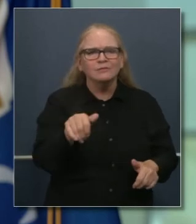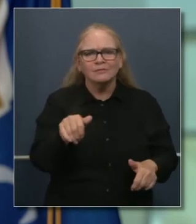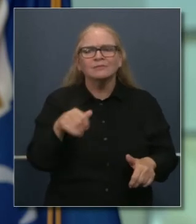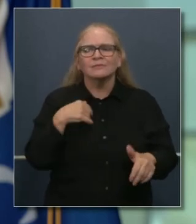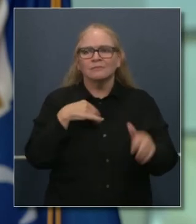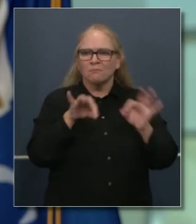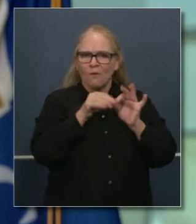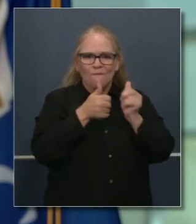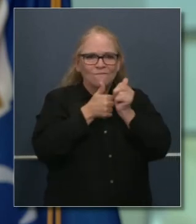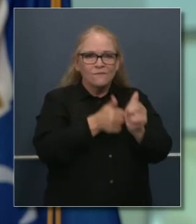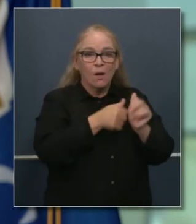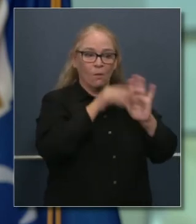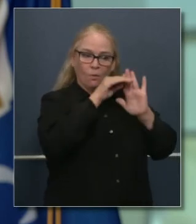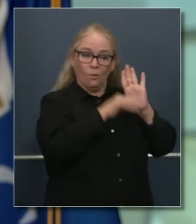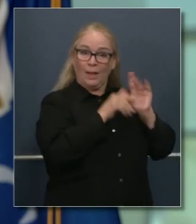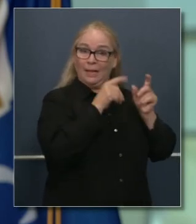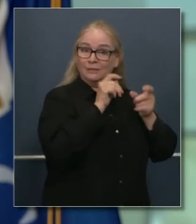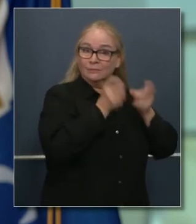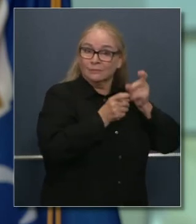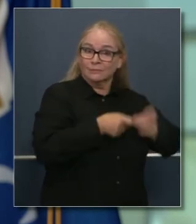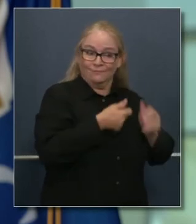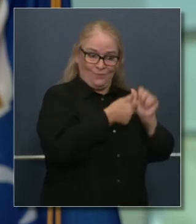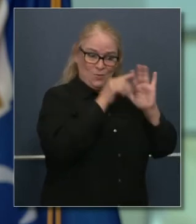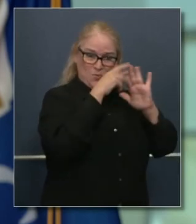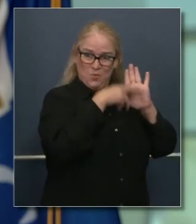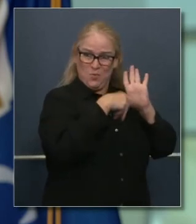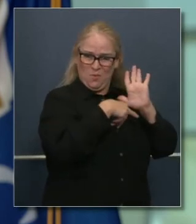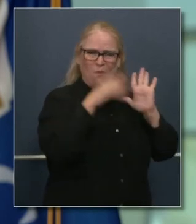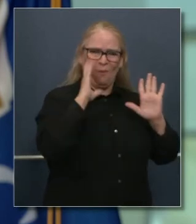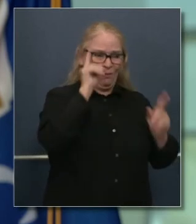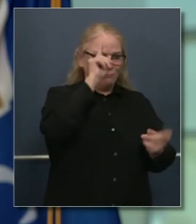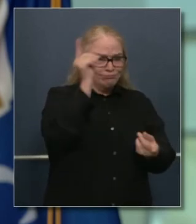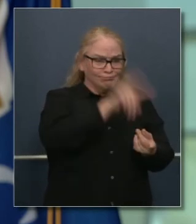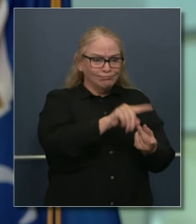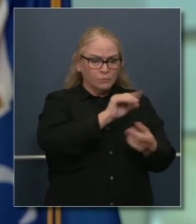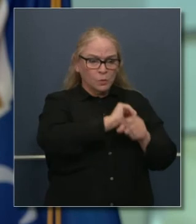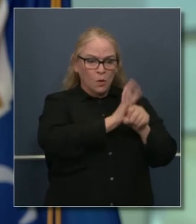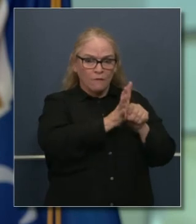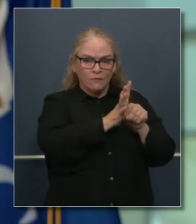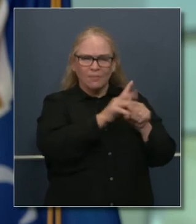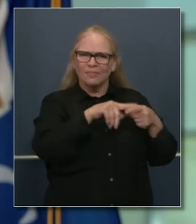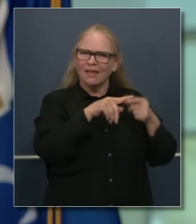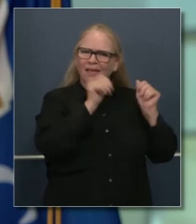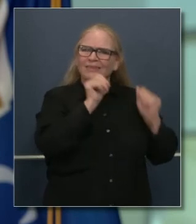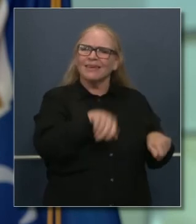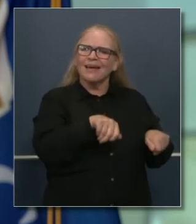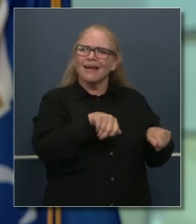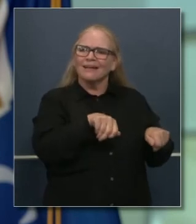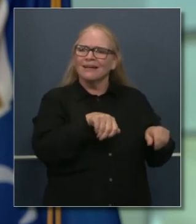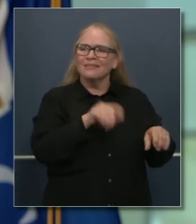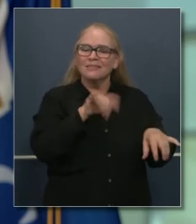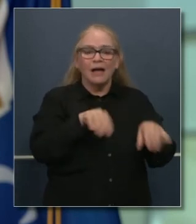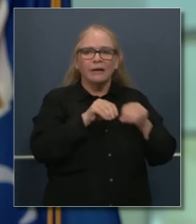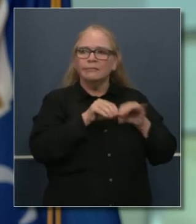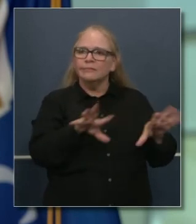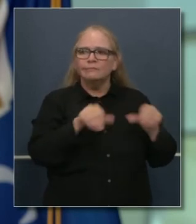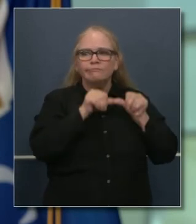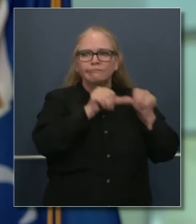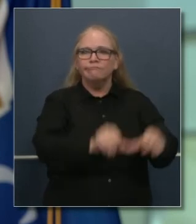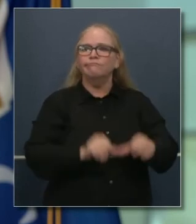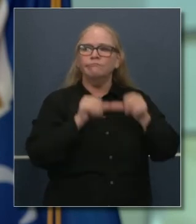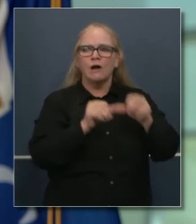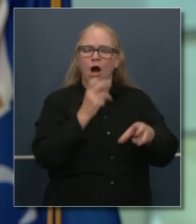así podemos adaptarlos a modificaciones para abordar esta propagación que sigue siendo un